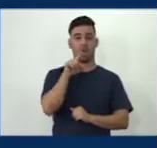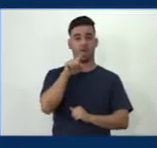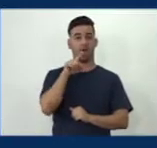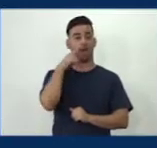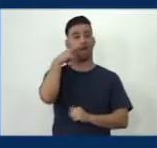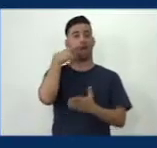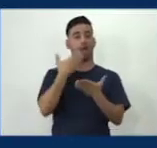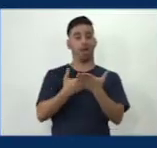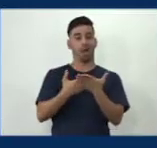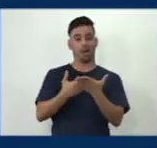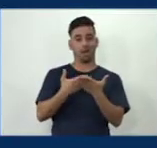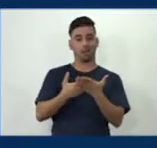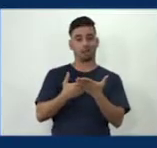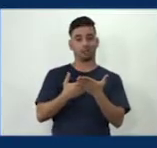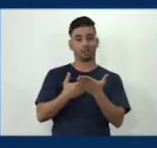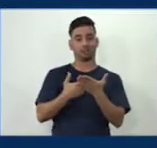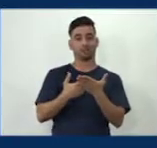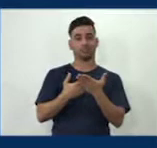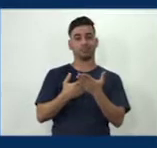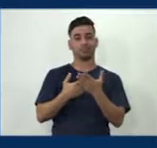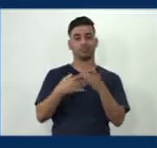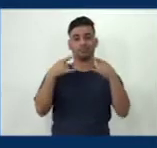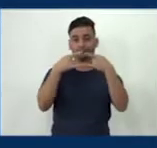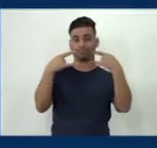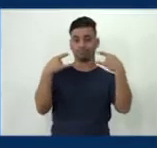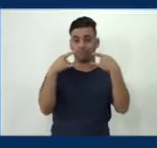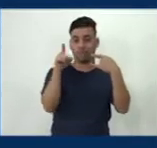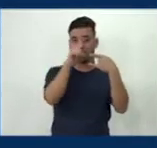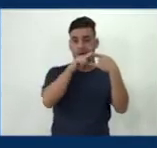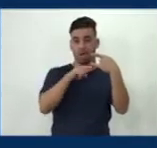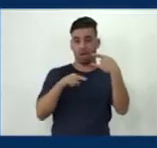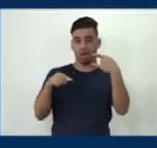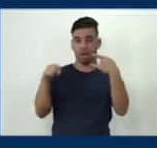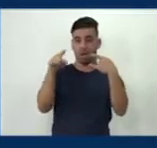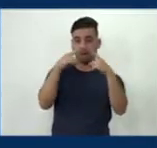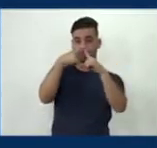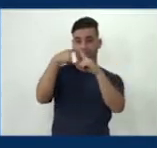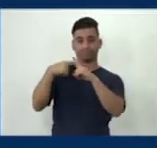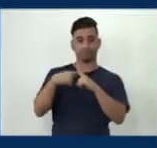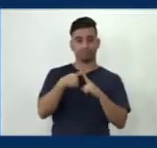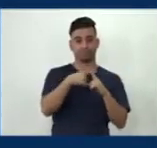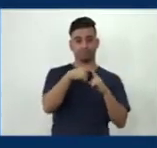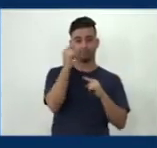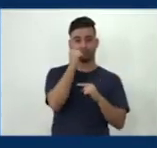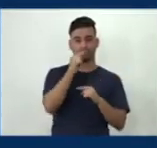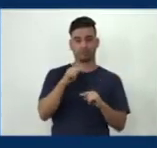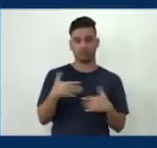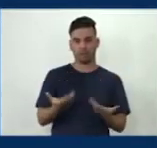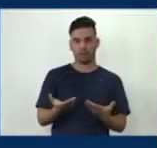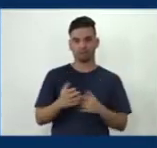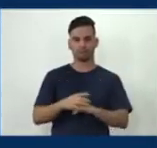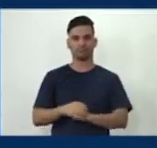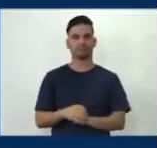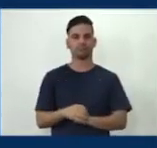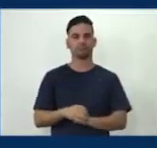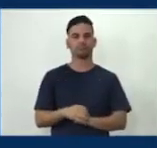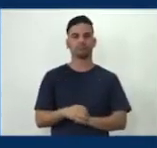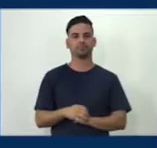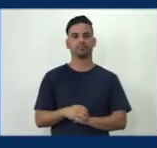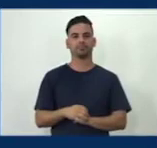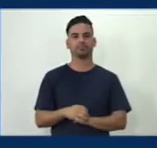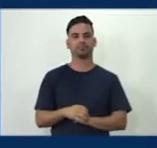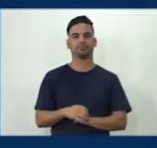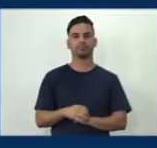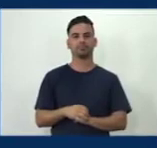El D dice representa el campo magnético del imán que aparece en la figura, y el E describe dos acciones que